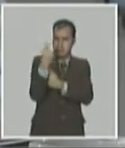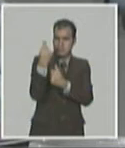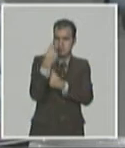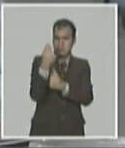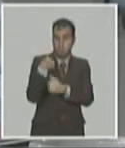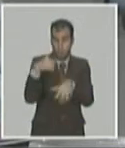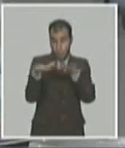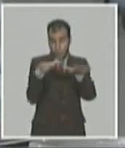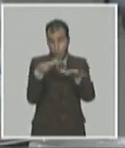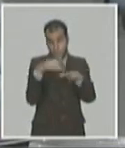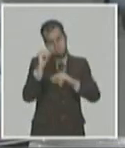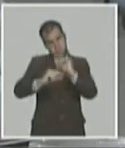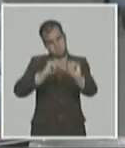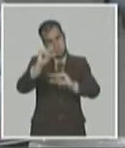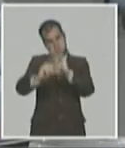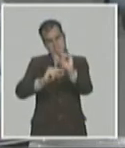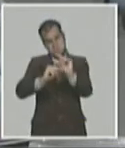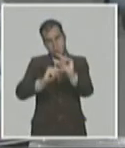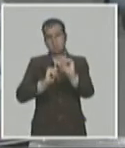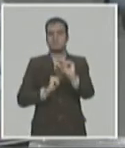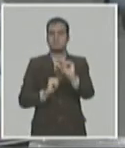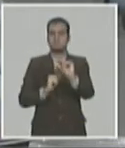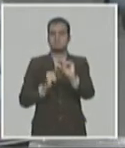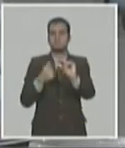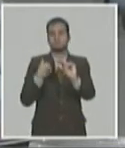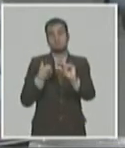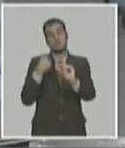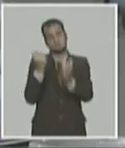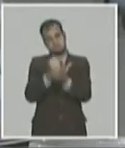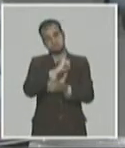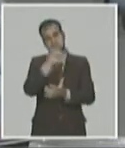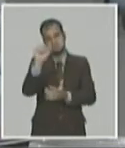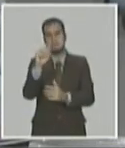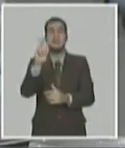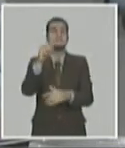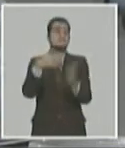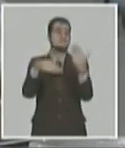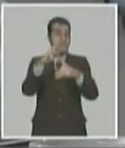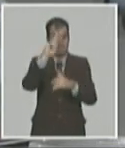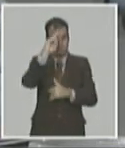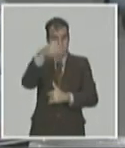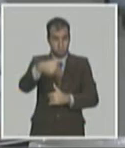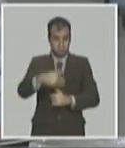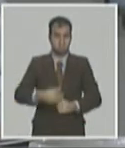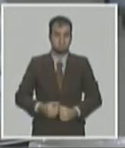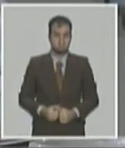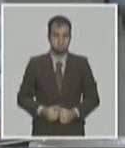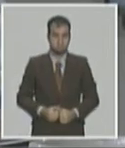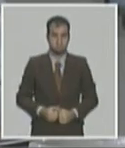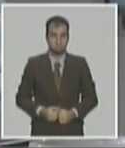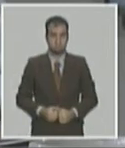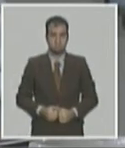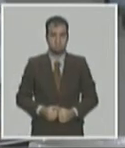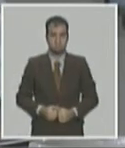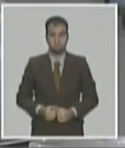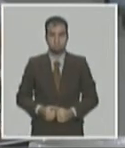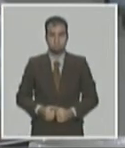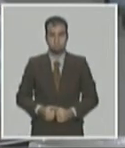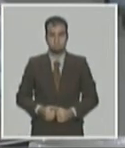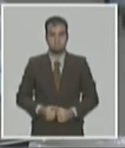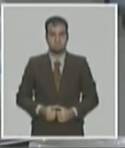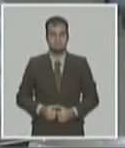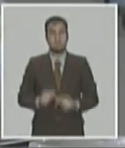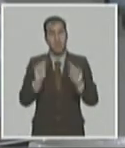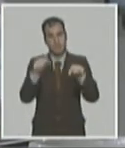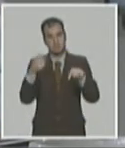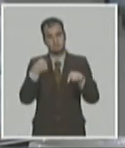alcanzar el título de máster en salud pública, donde realmente pude apreciar y conocer un grupo de